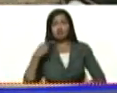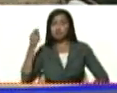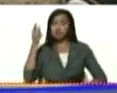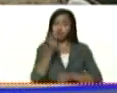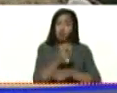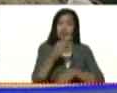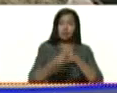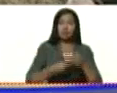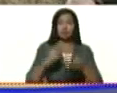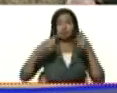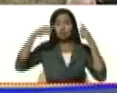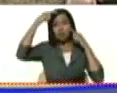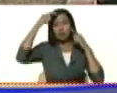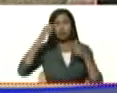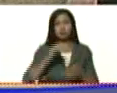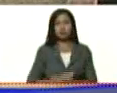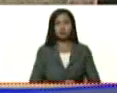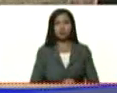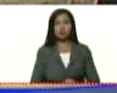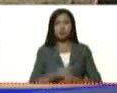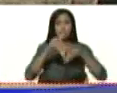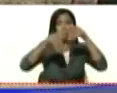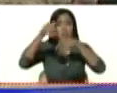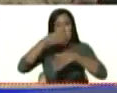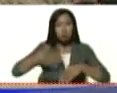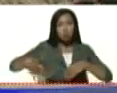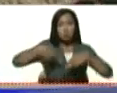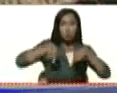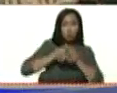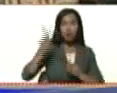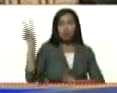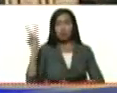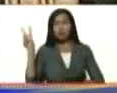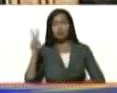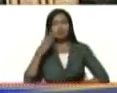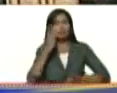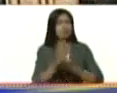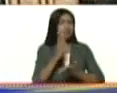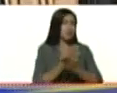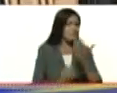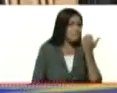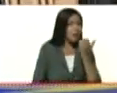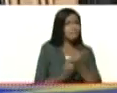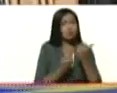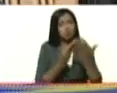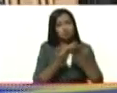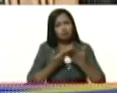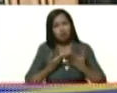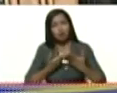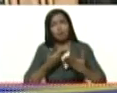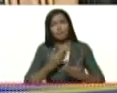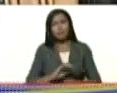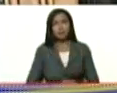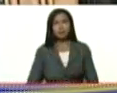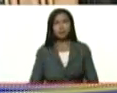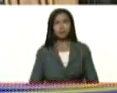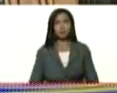mandato del comandante Chávez y voto del pueblo venezolano, siempre tuve en él